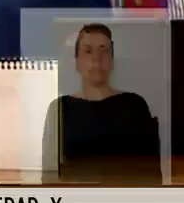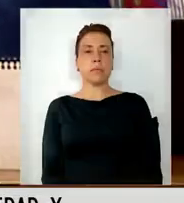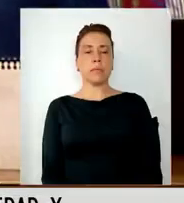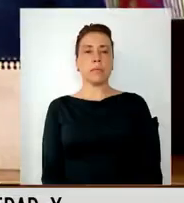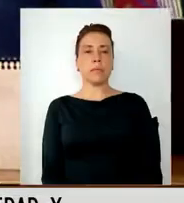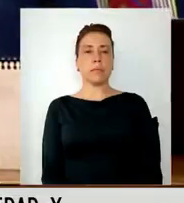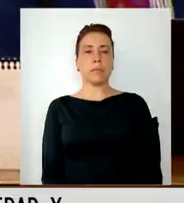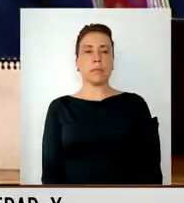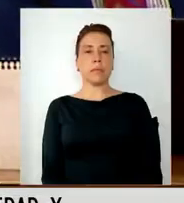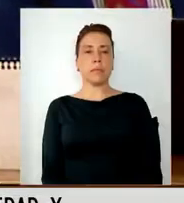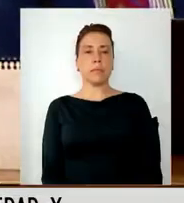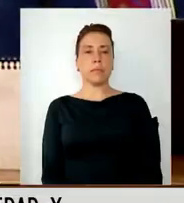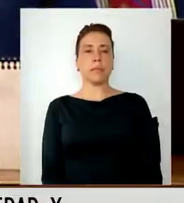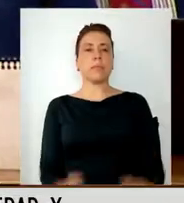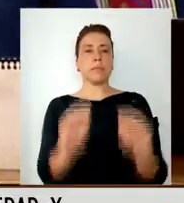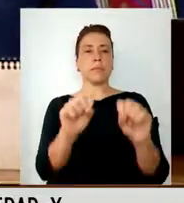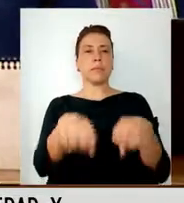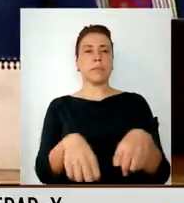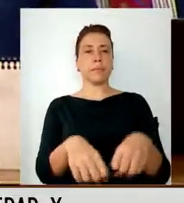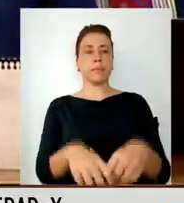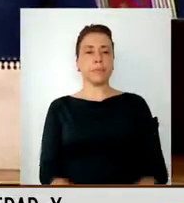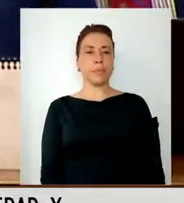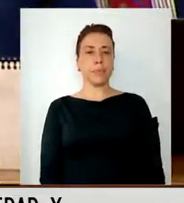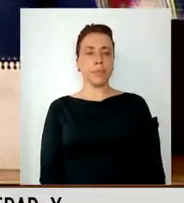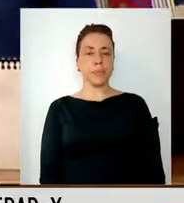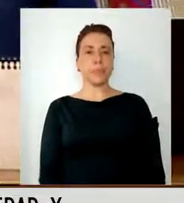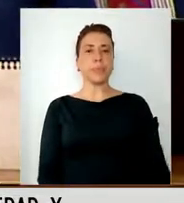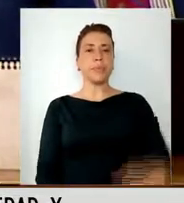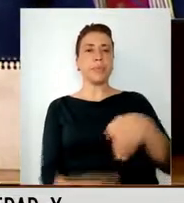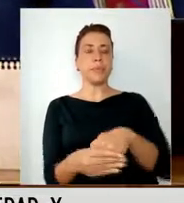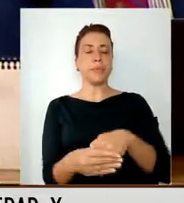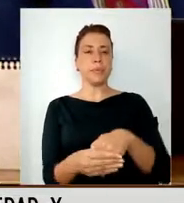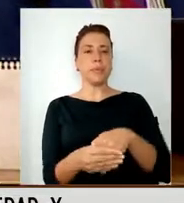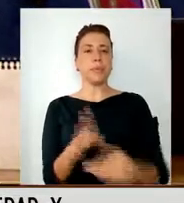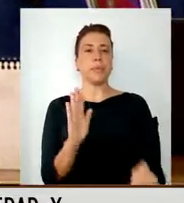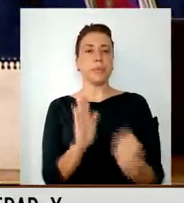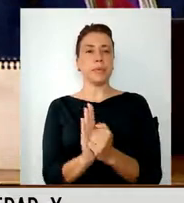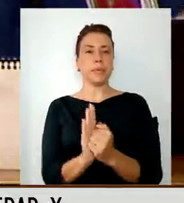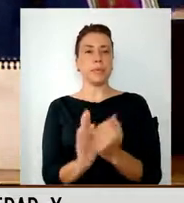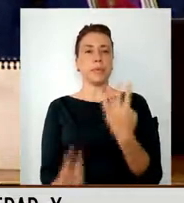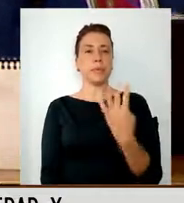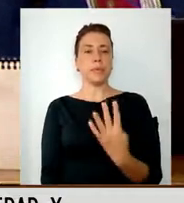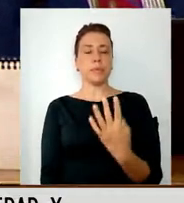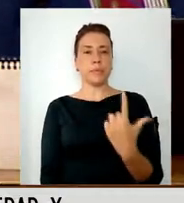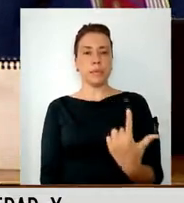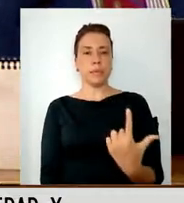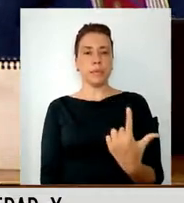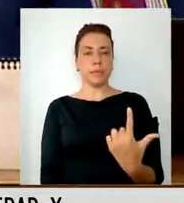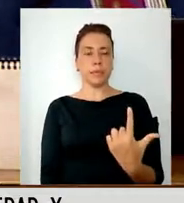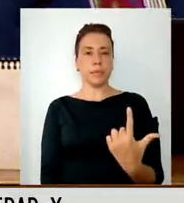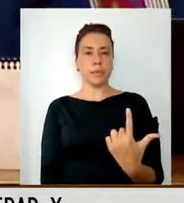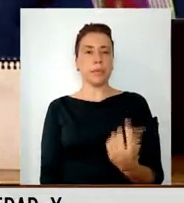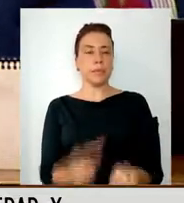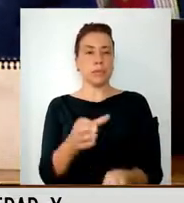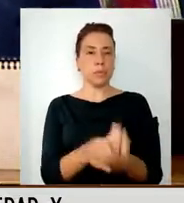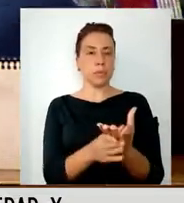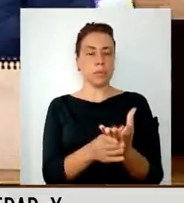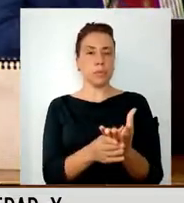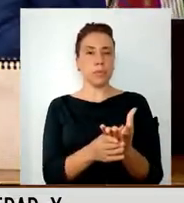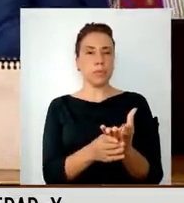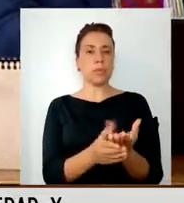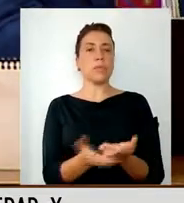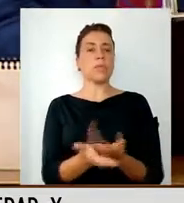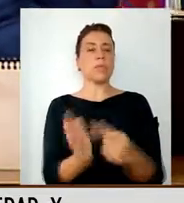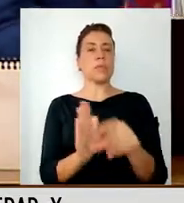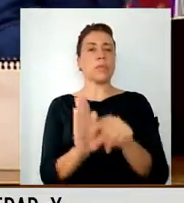ha aprobado en votación el artículo 47 nuevo propuesto por las enmiendas del senado en